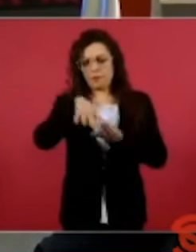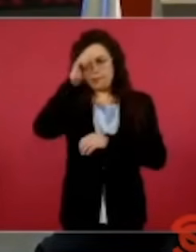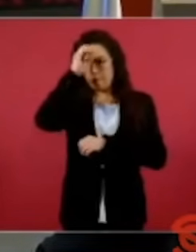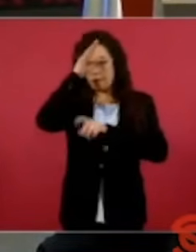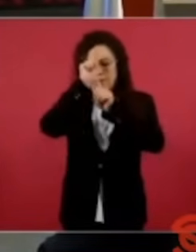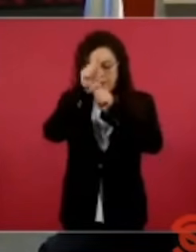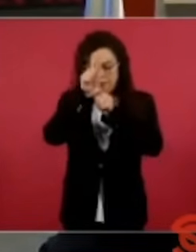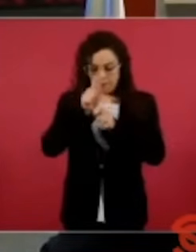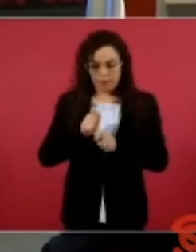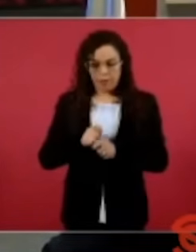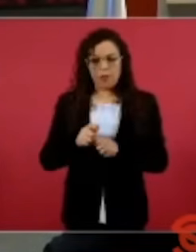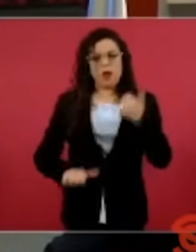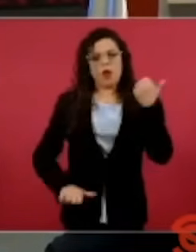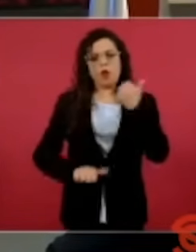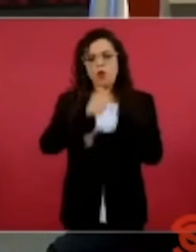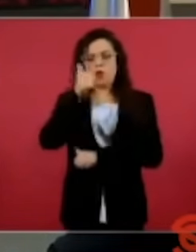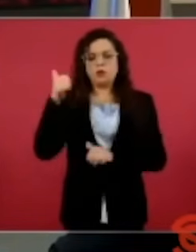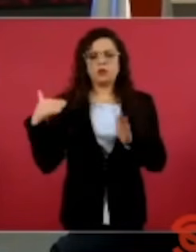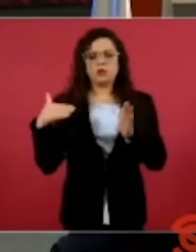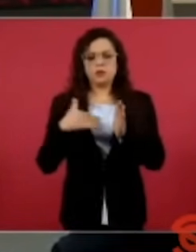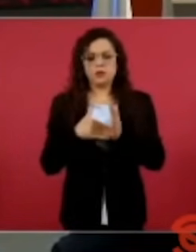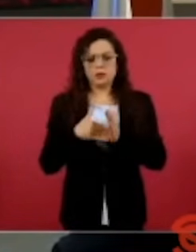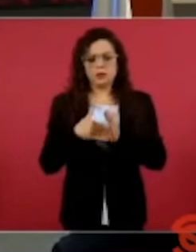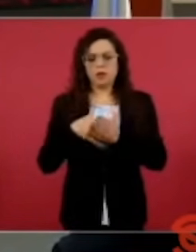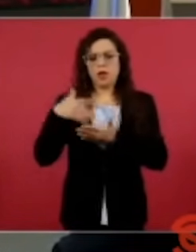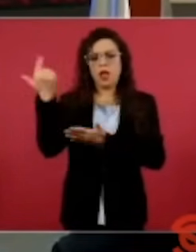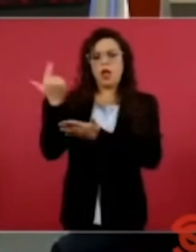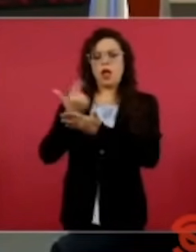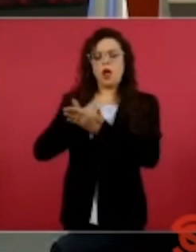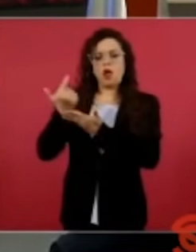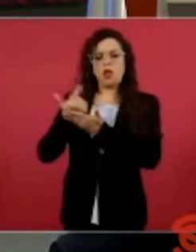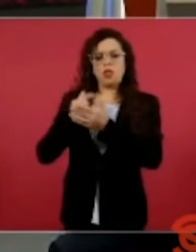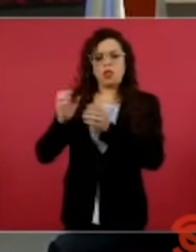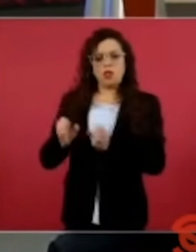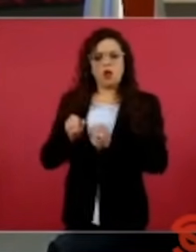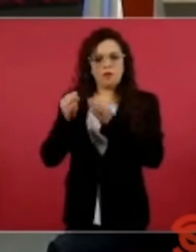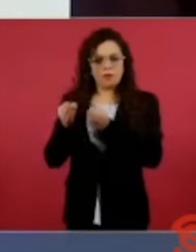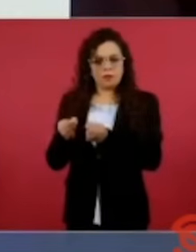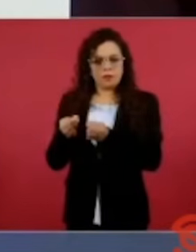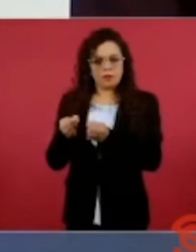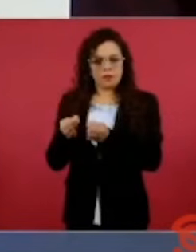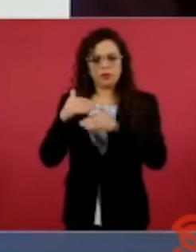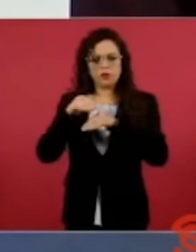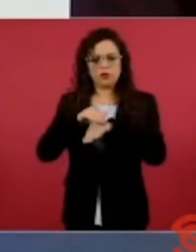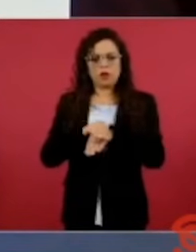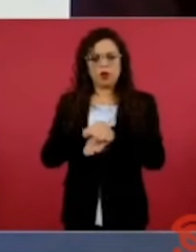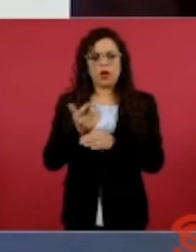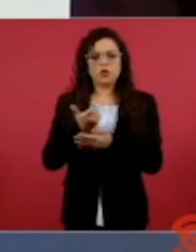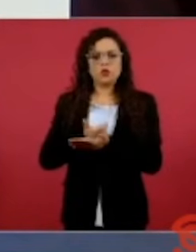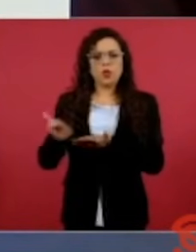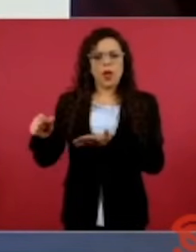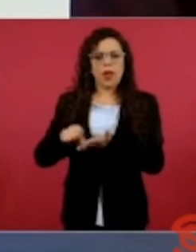11000 un despacho contable legal y de manejo de nóminas